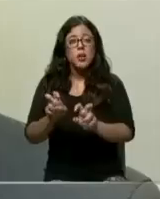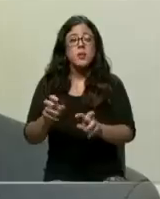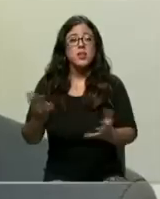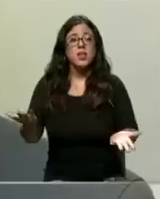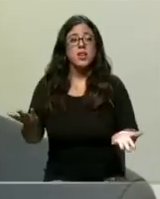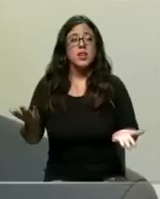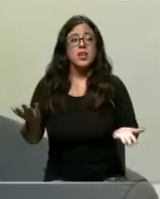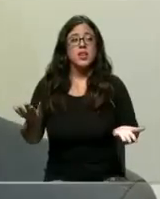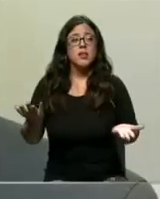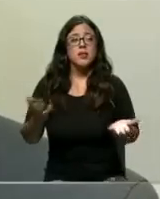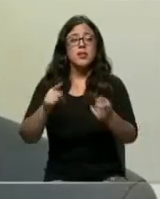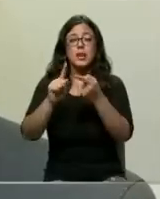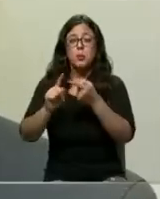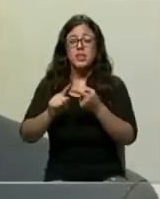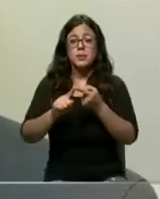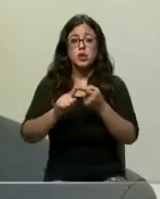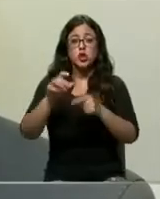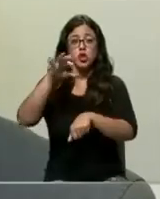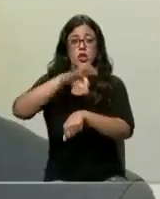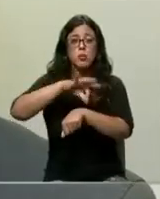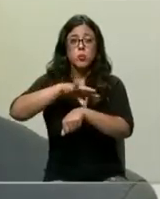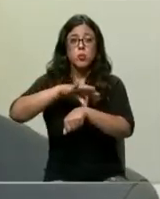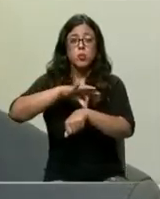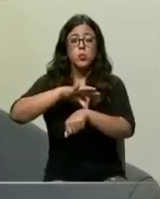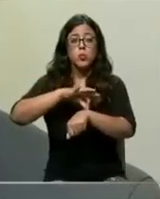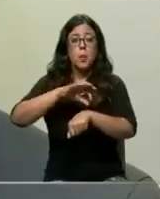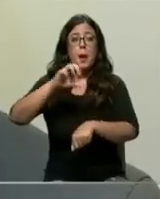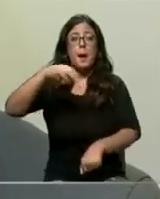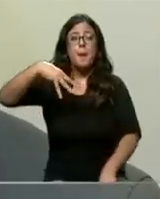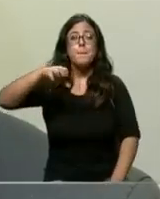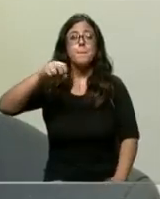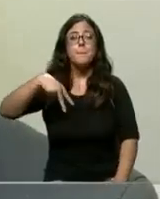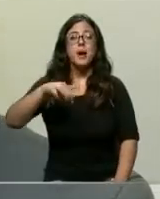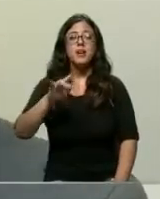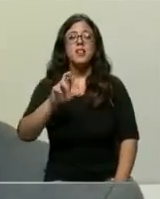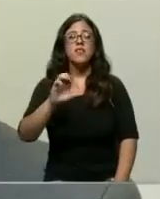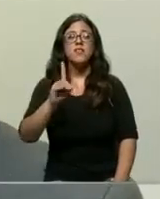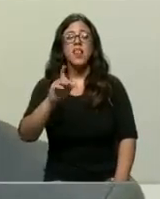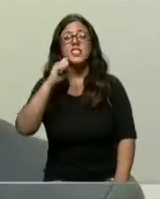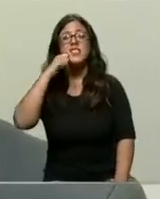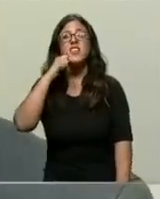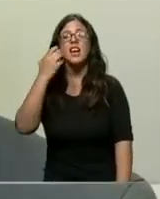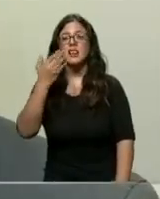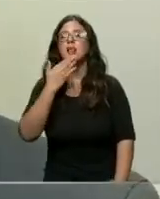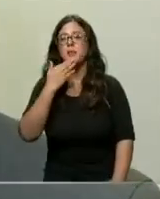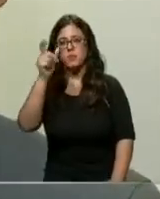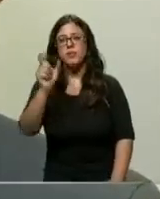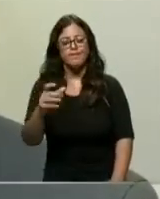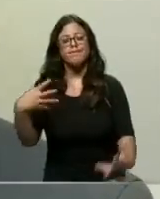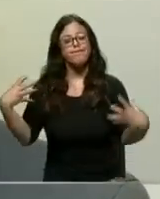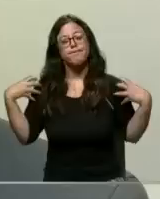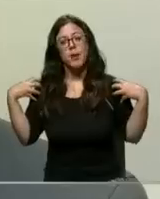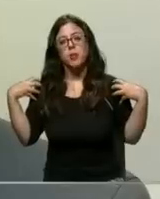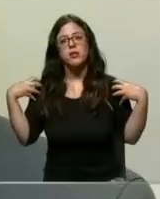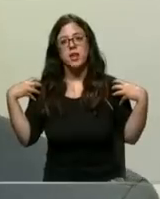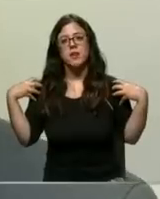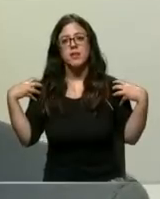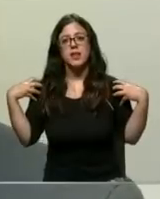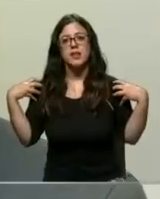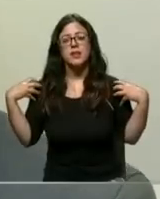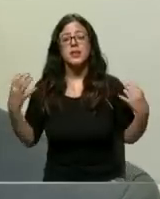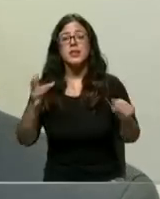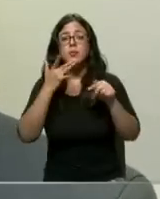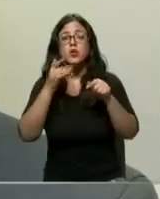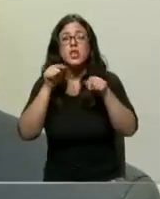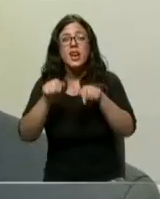donde la participación del doctor Jürgensen se ha estimado como coautor, toda vez que los hechos que él habría